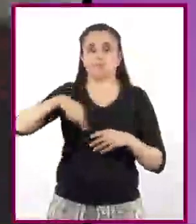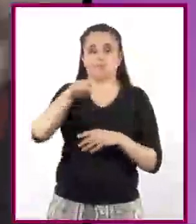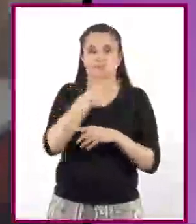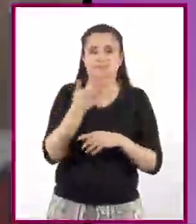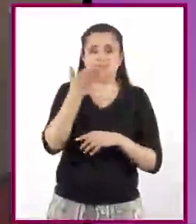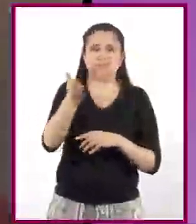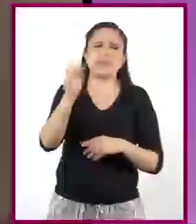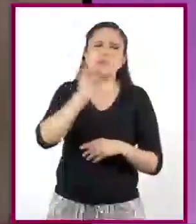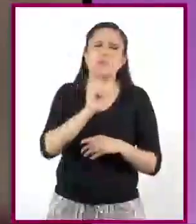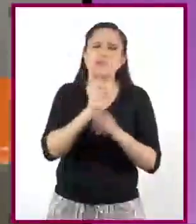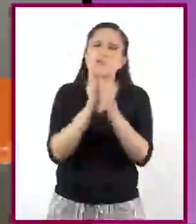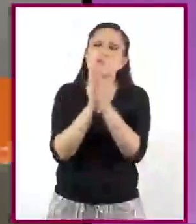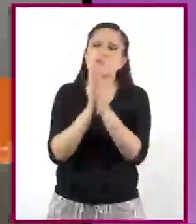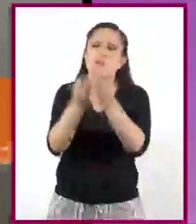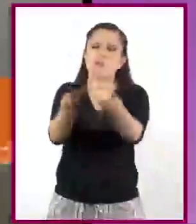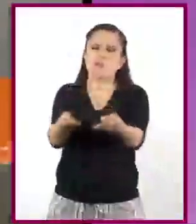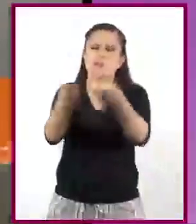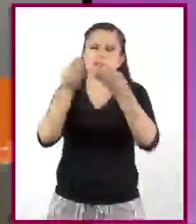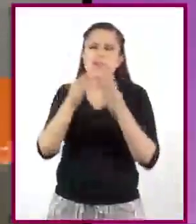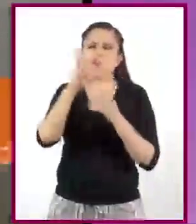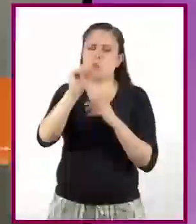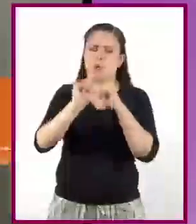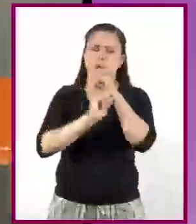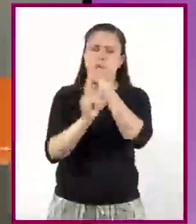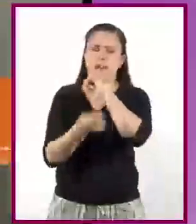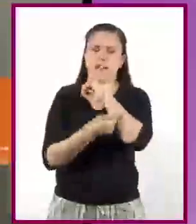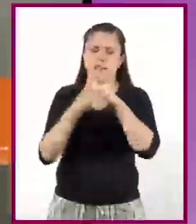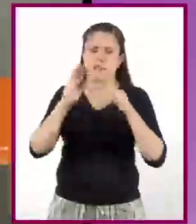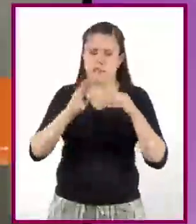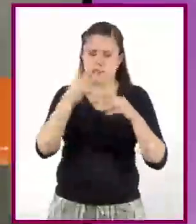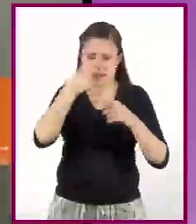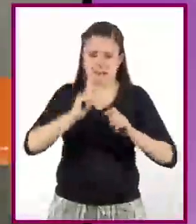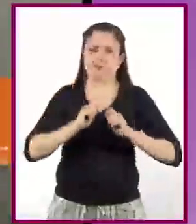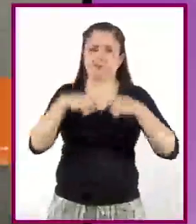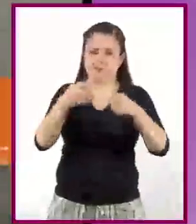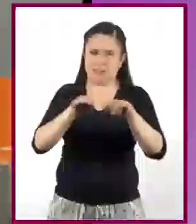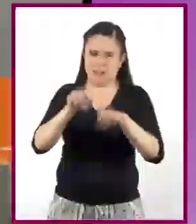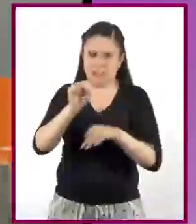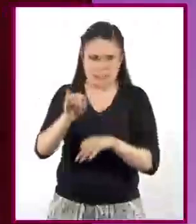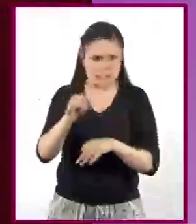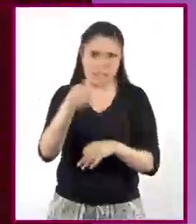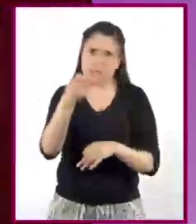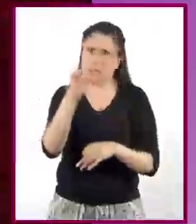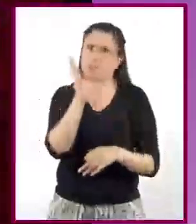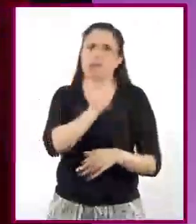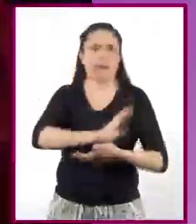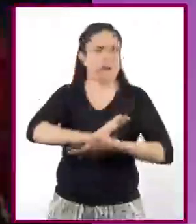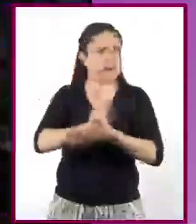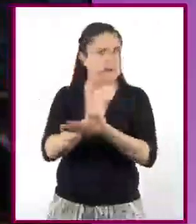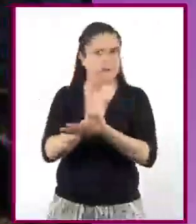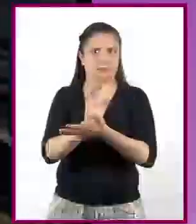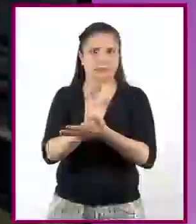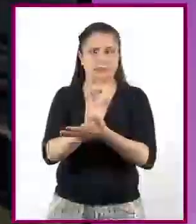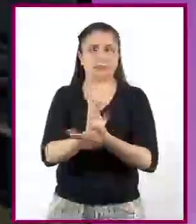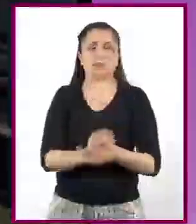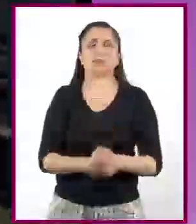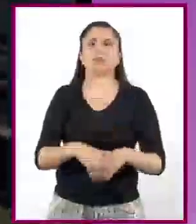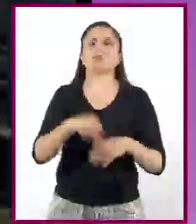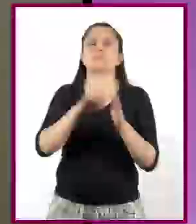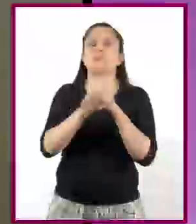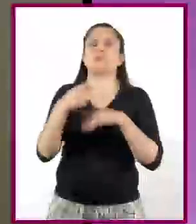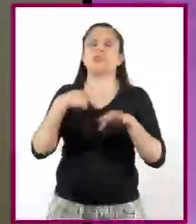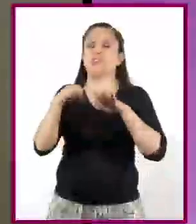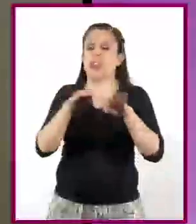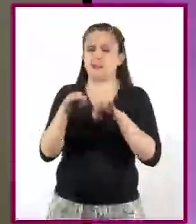a las mujeres presentar un comprobante de no embarazo como condición para otorgarles un contrato laboral. Cuando se niega un